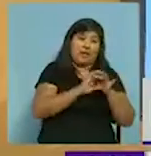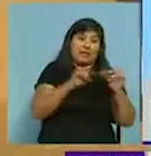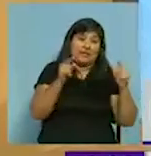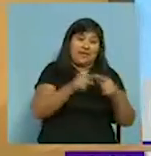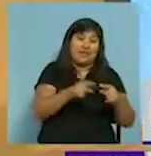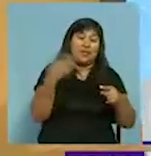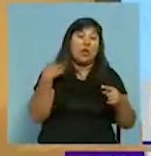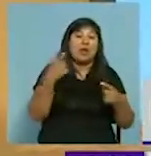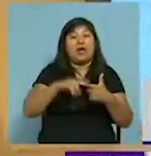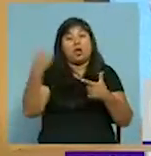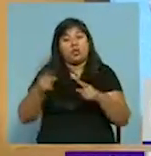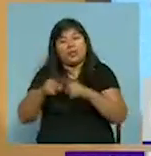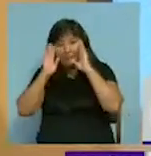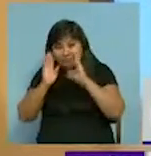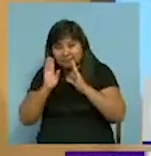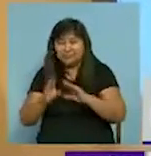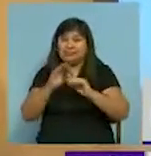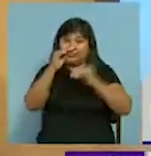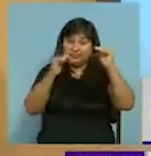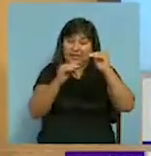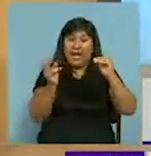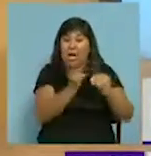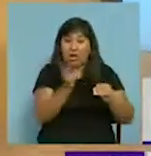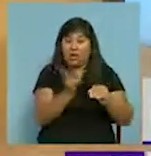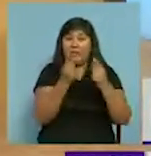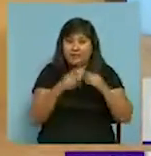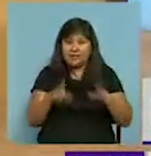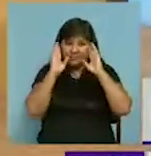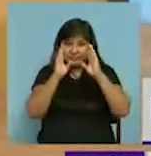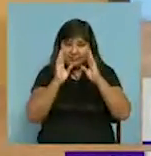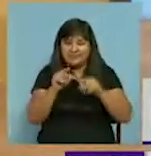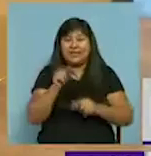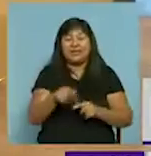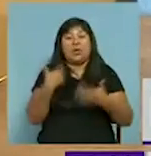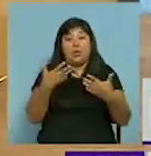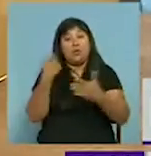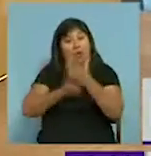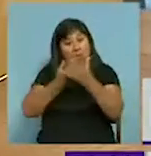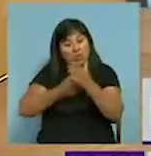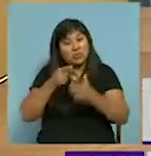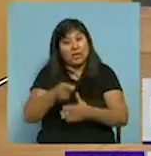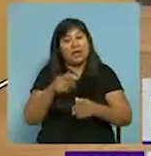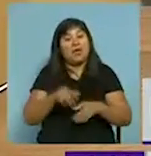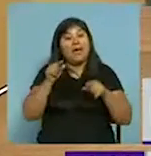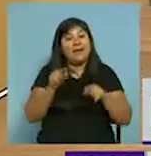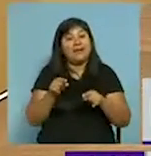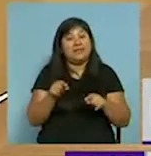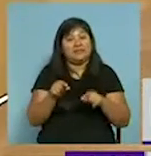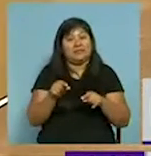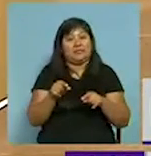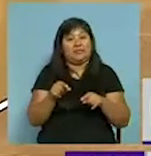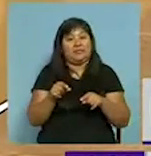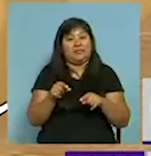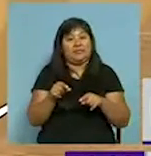los cuales hemos hemos podido hemos podido concretarlos y eso en definitiva